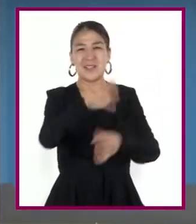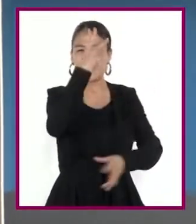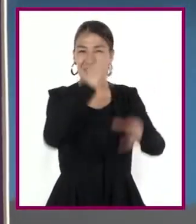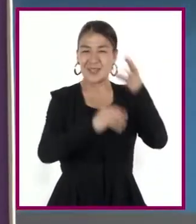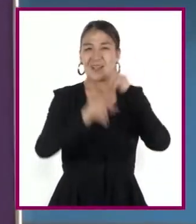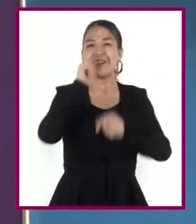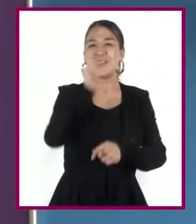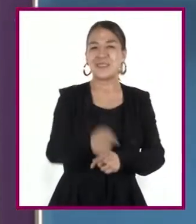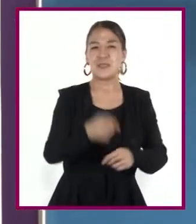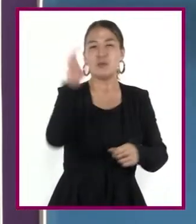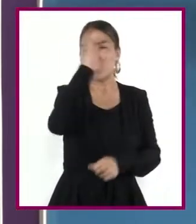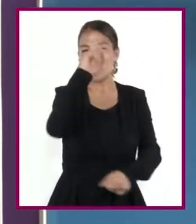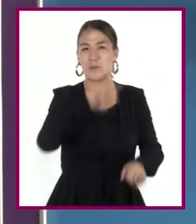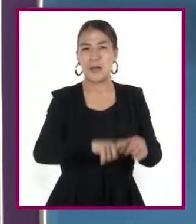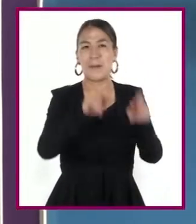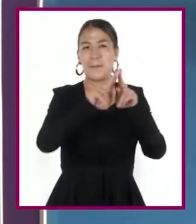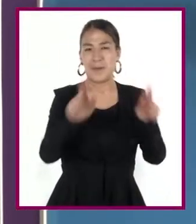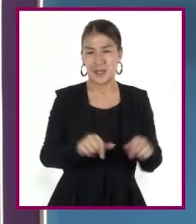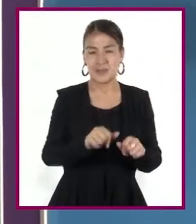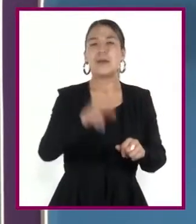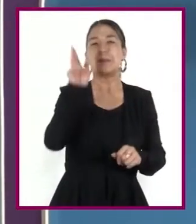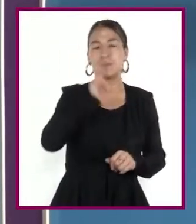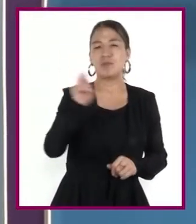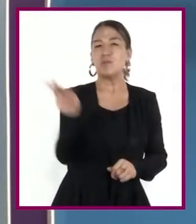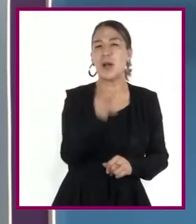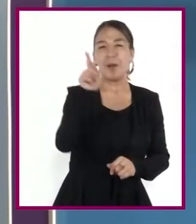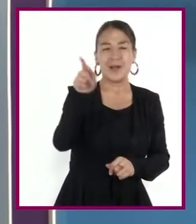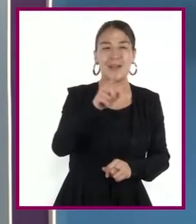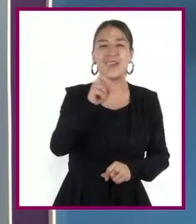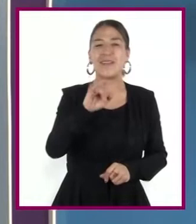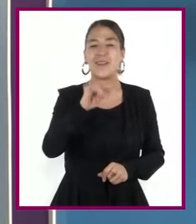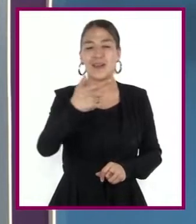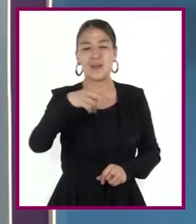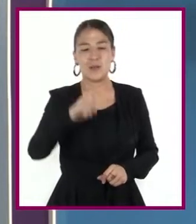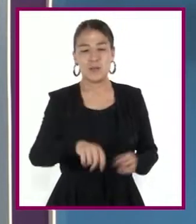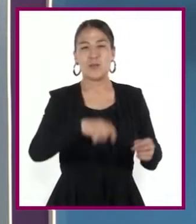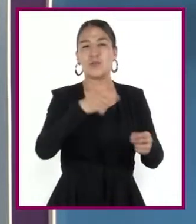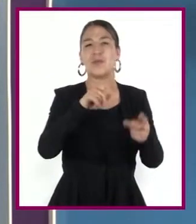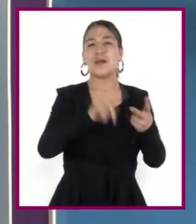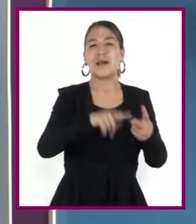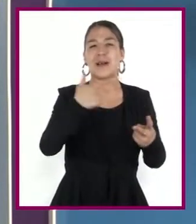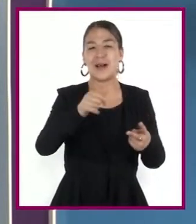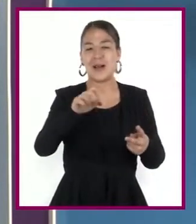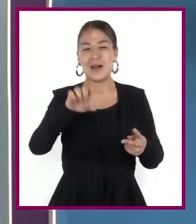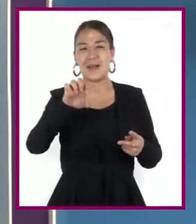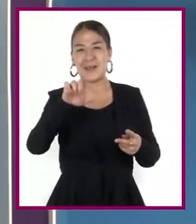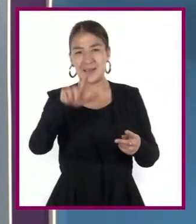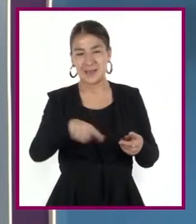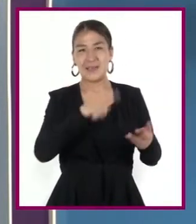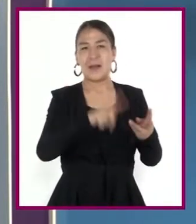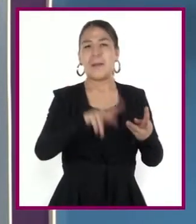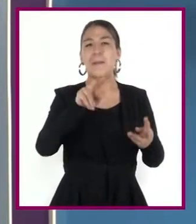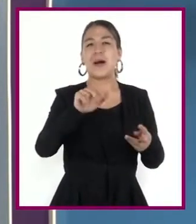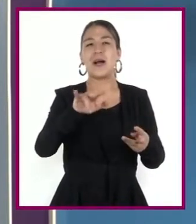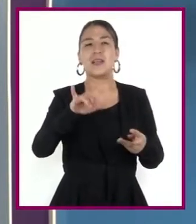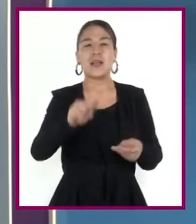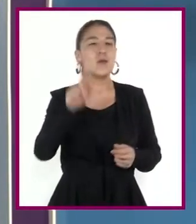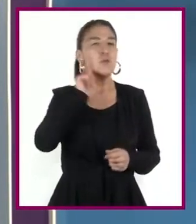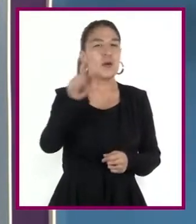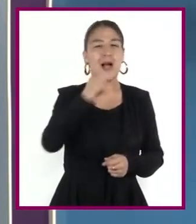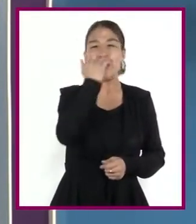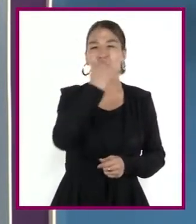paz, preguntemos a Gael, Diego y Vania, ¿por qué la cultura de paz es una forma de convivir entre las naciones?